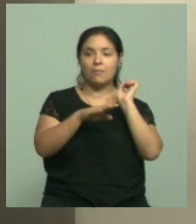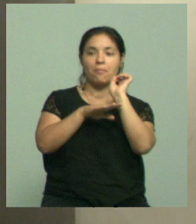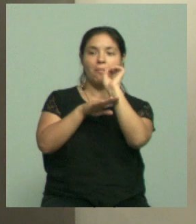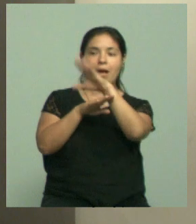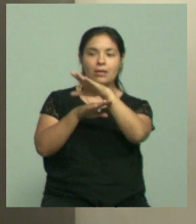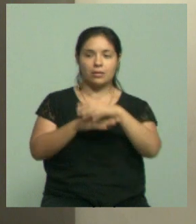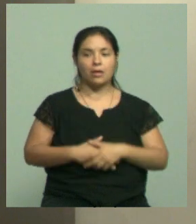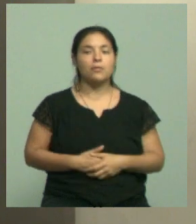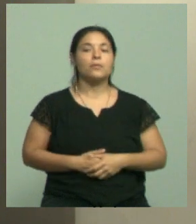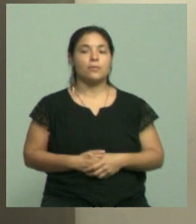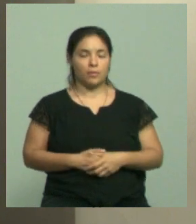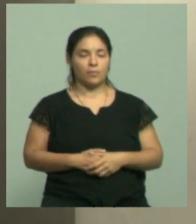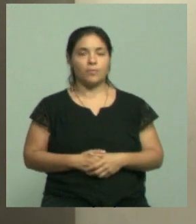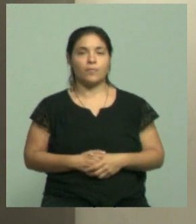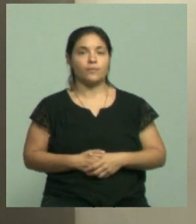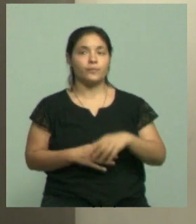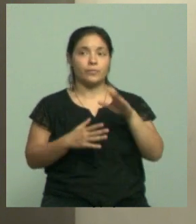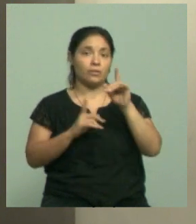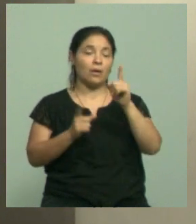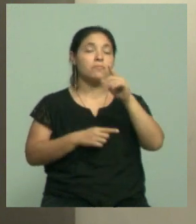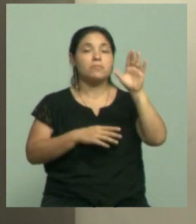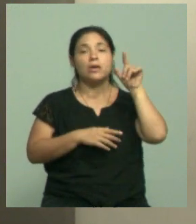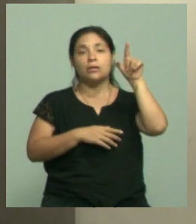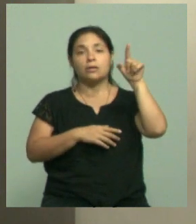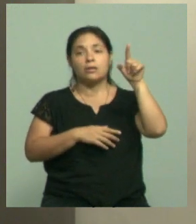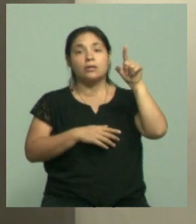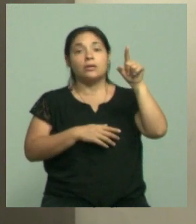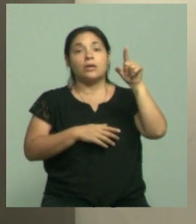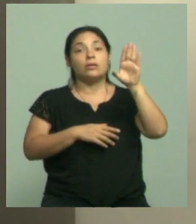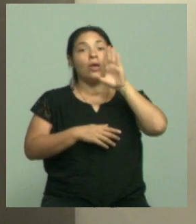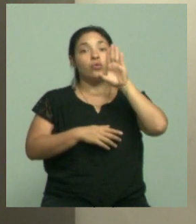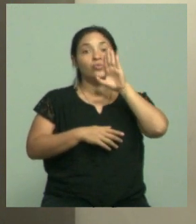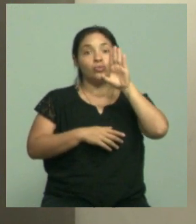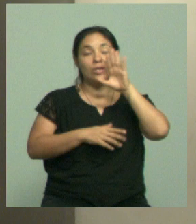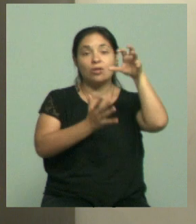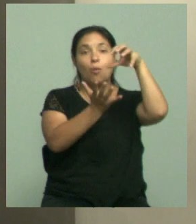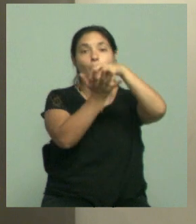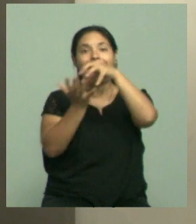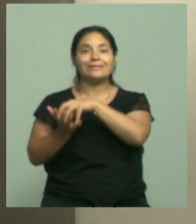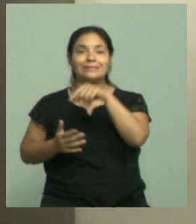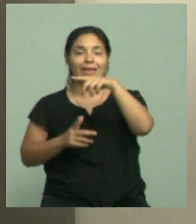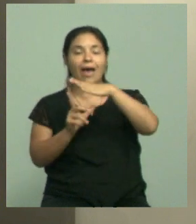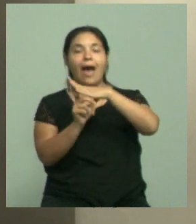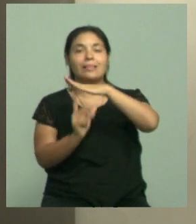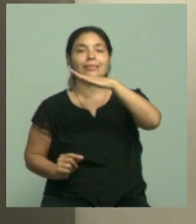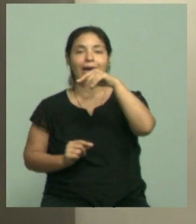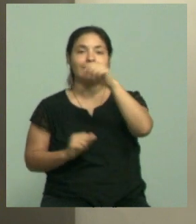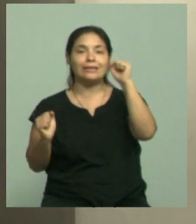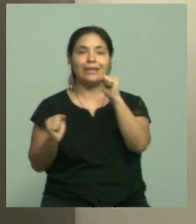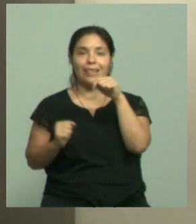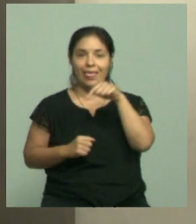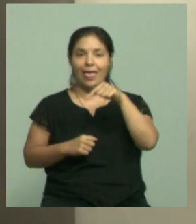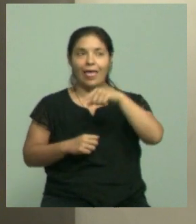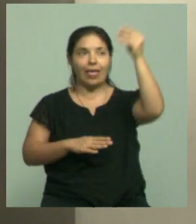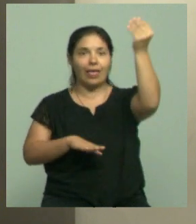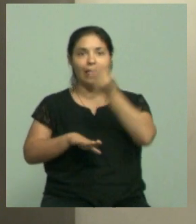la visita de autoridades estadounidenses a la base de la Antártida, ¿no? Tal cual. Quería ir por ahí, ¿no? Por esos temas que